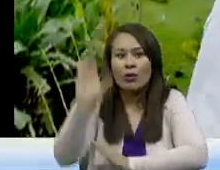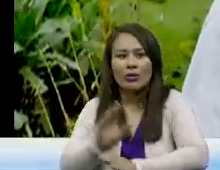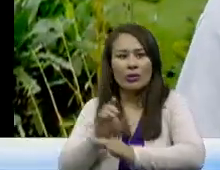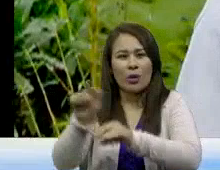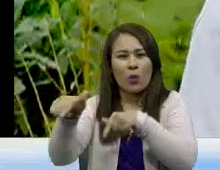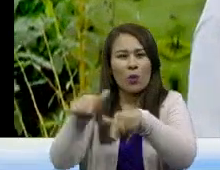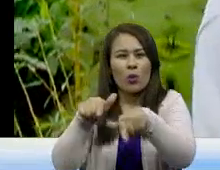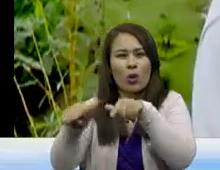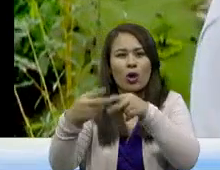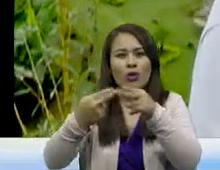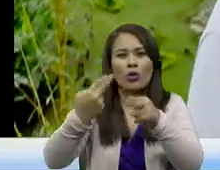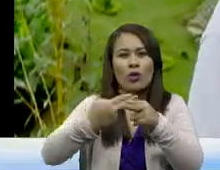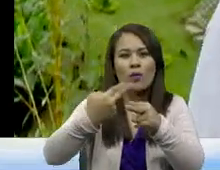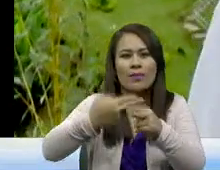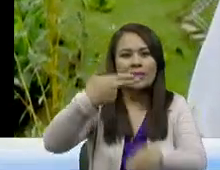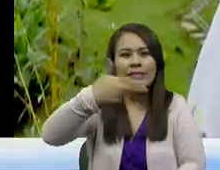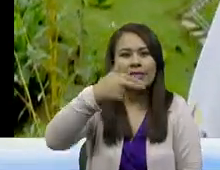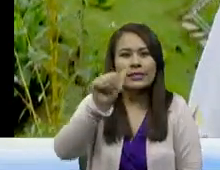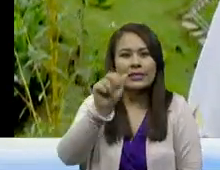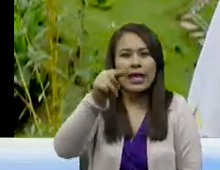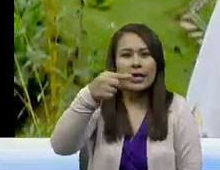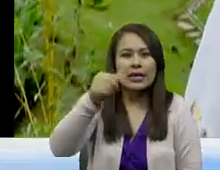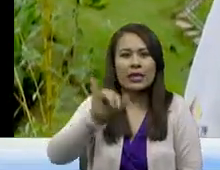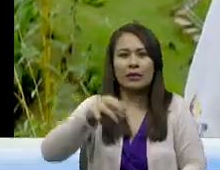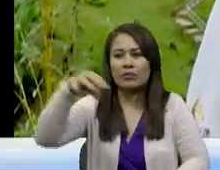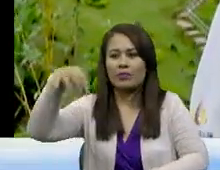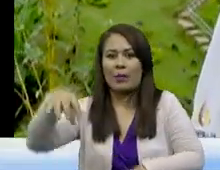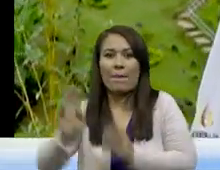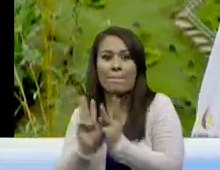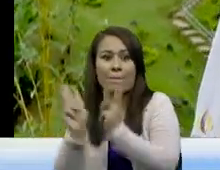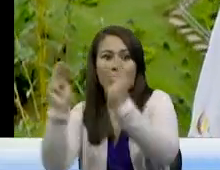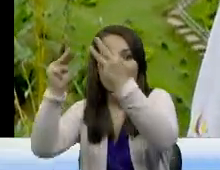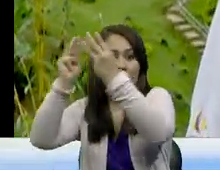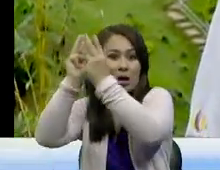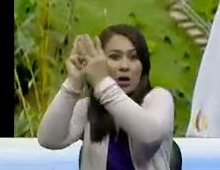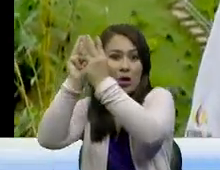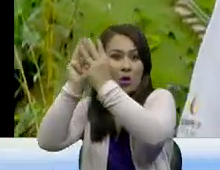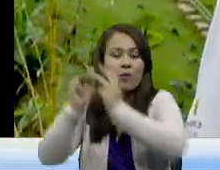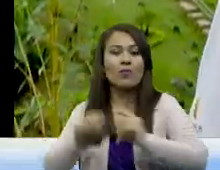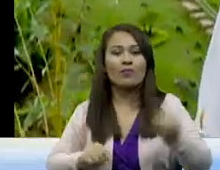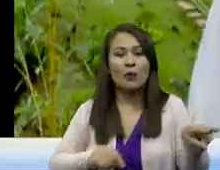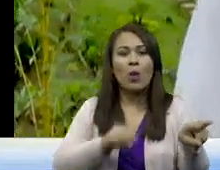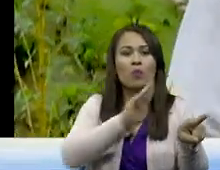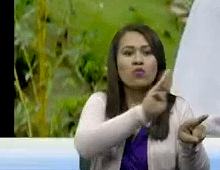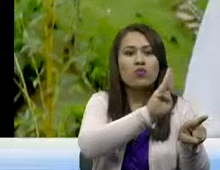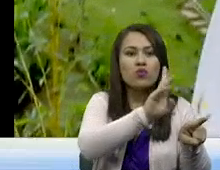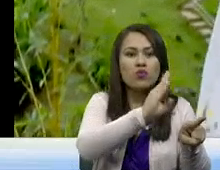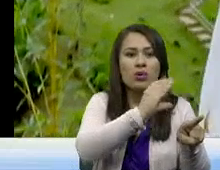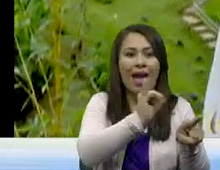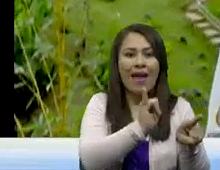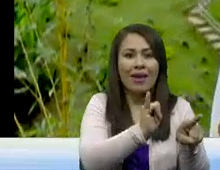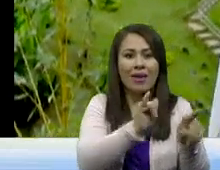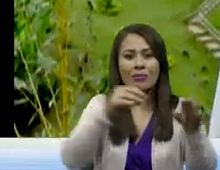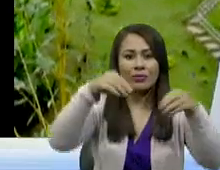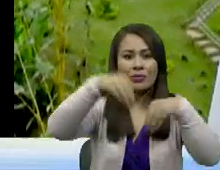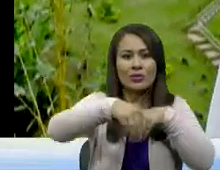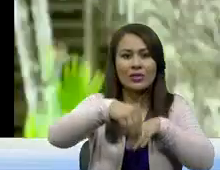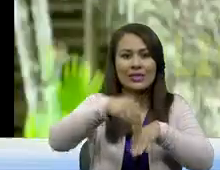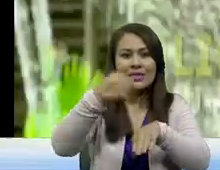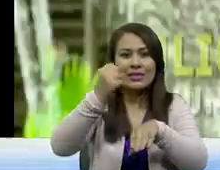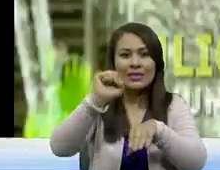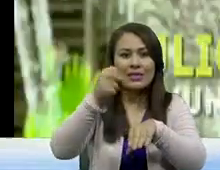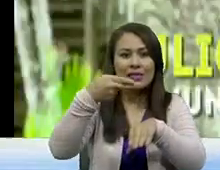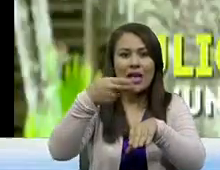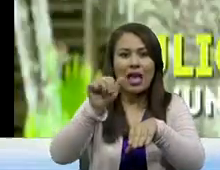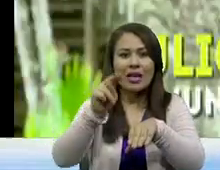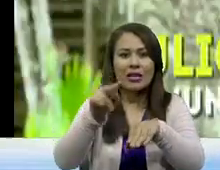llama Changuil, que se encuentra entre el Cantón Milagro y Cantón Bucay. Hay un lugarcito que se llama Changuil. O sea, mi